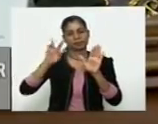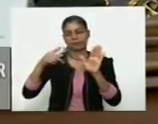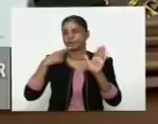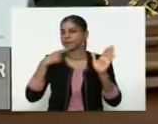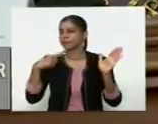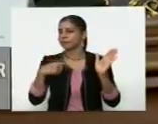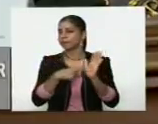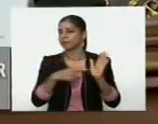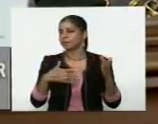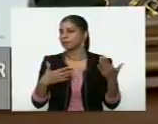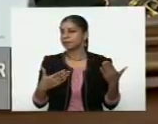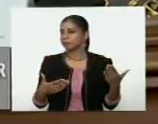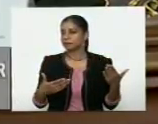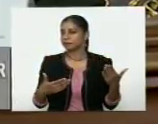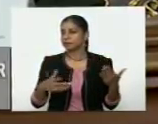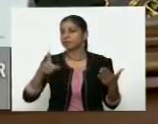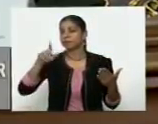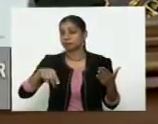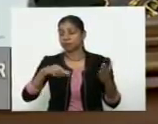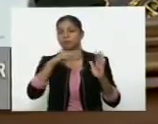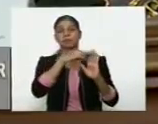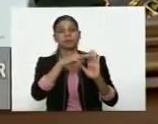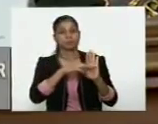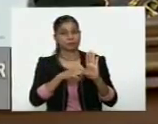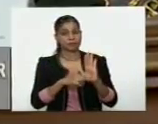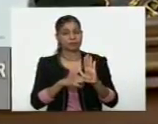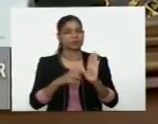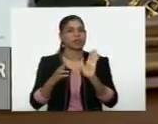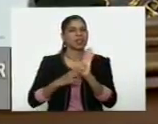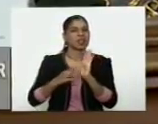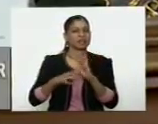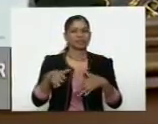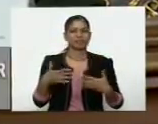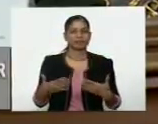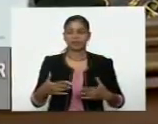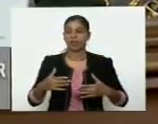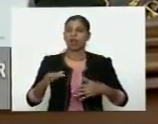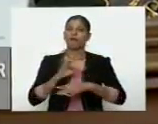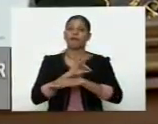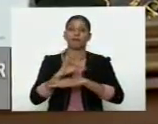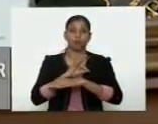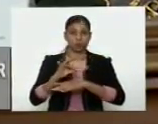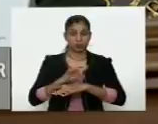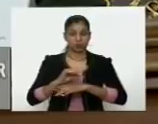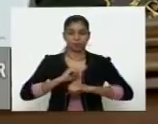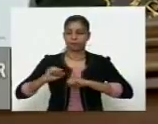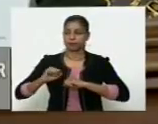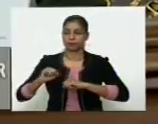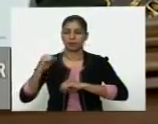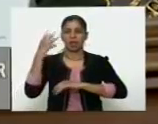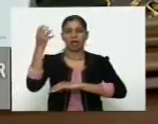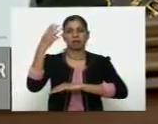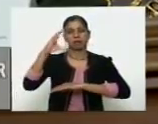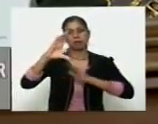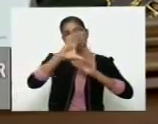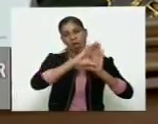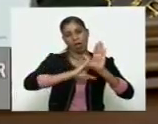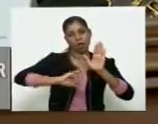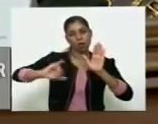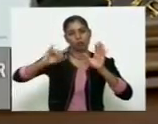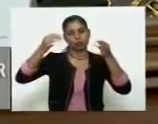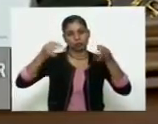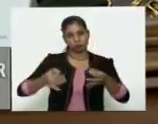de Venezuela y en las normas para garantizar el pleno funcionamiento institucional de la Asamblea Nacional